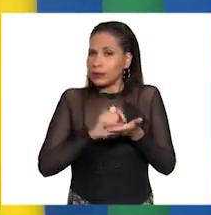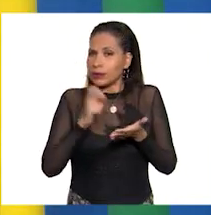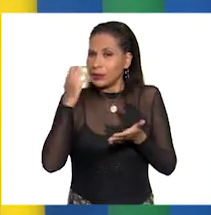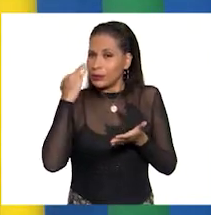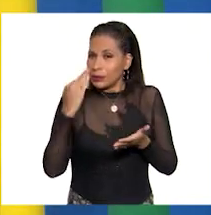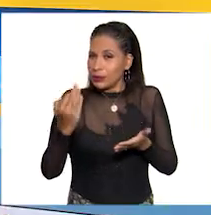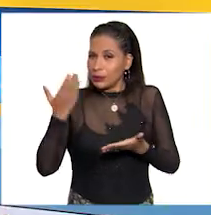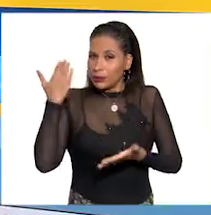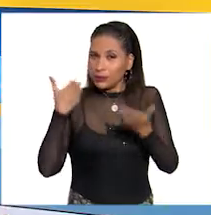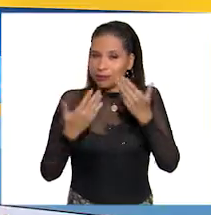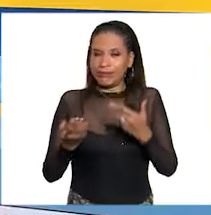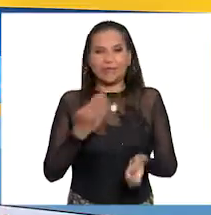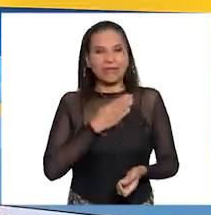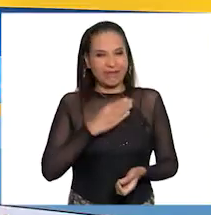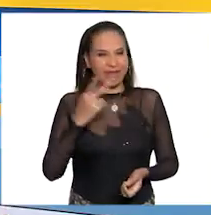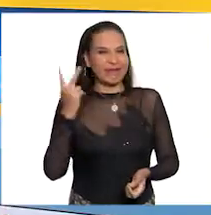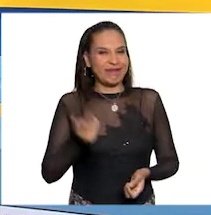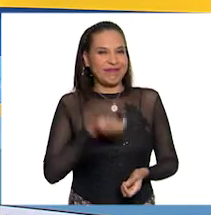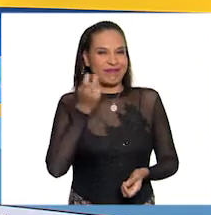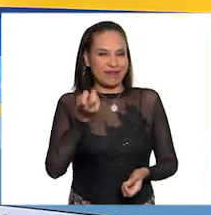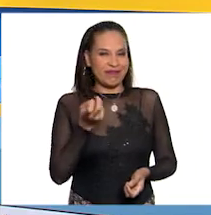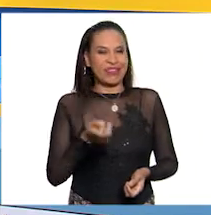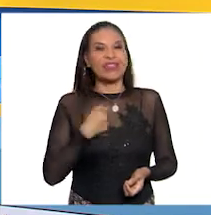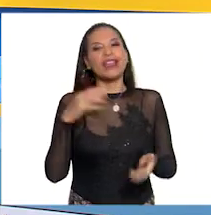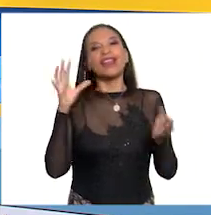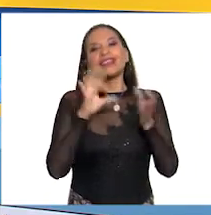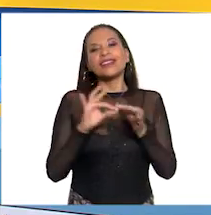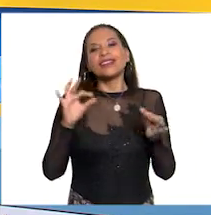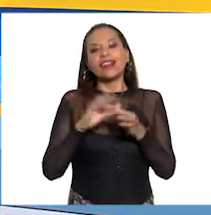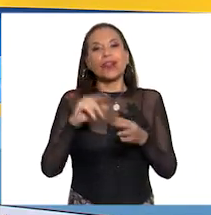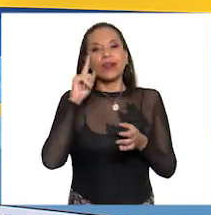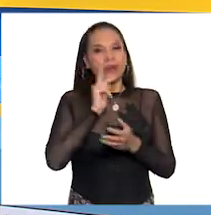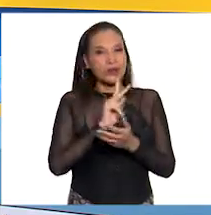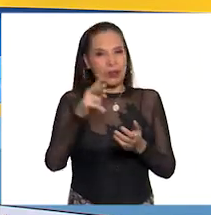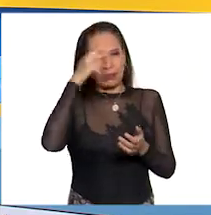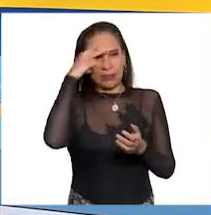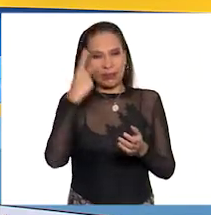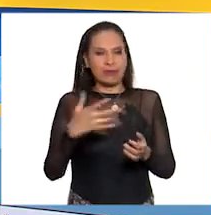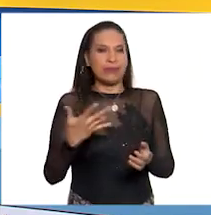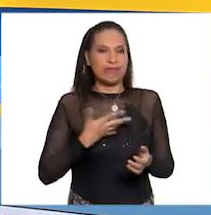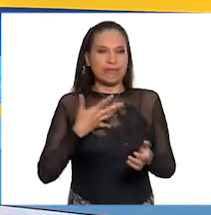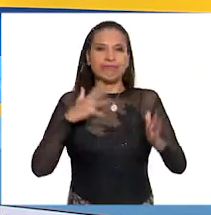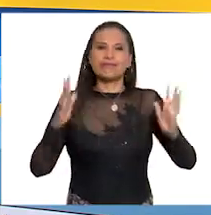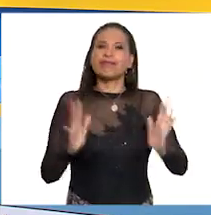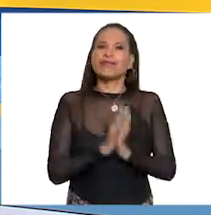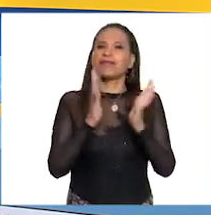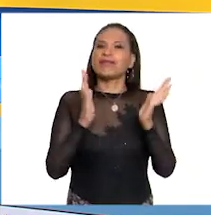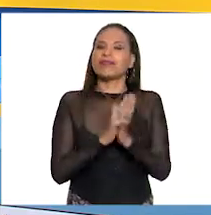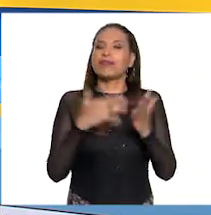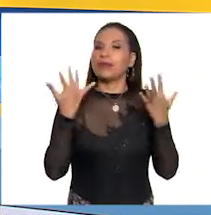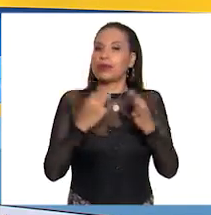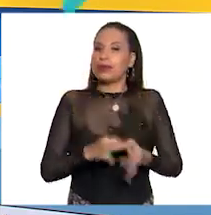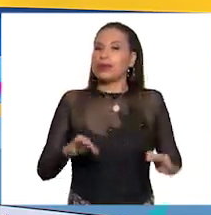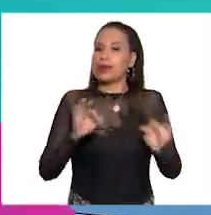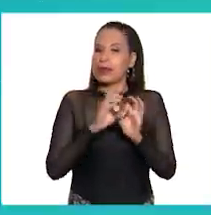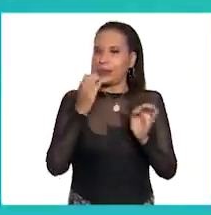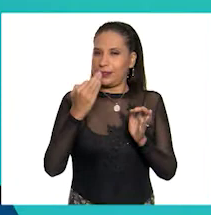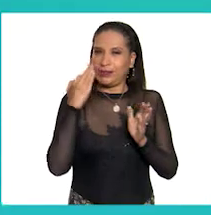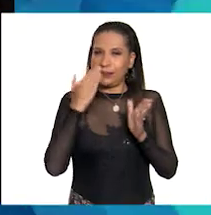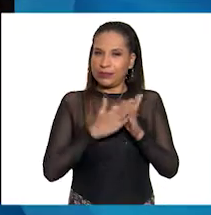esta época? Qué buena pregunta, Jenny, y déjame decirte que las mujeres mexicanas tuvieron una participación destacada en esta